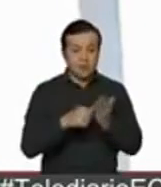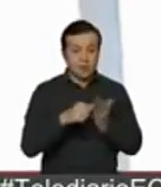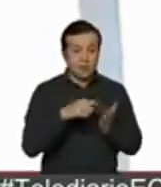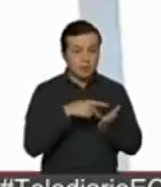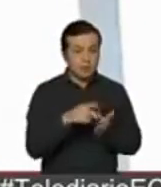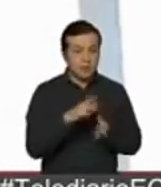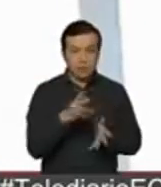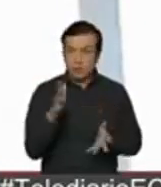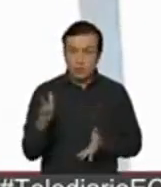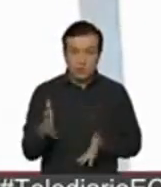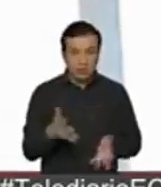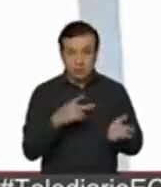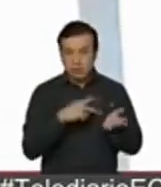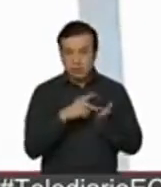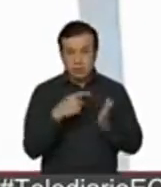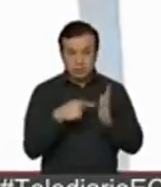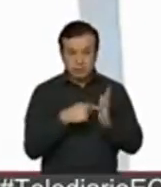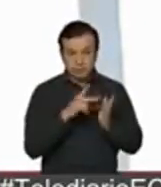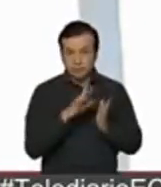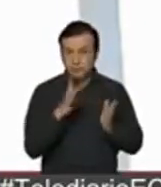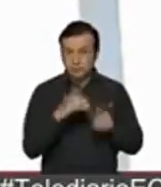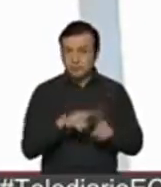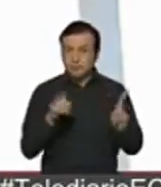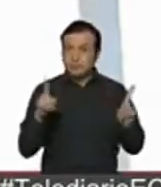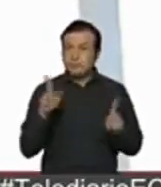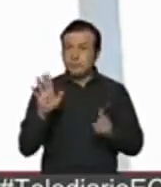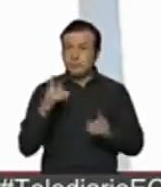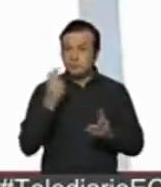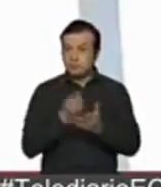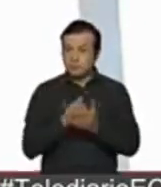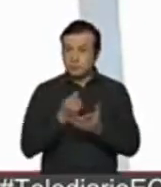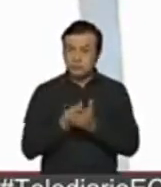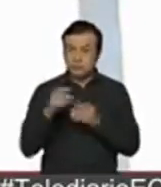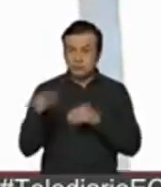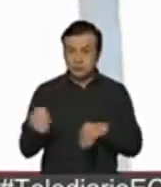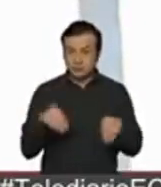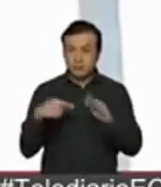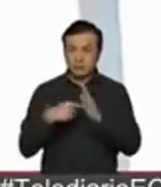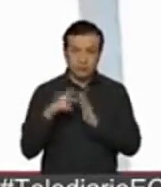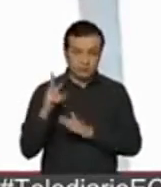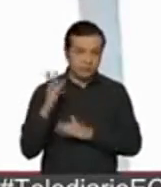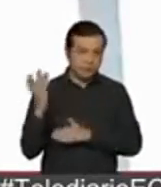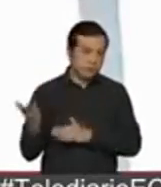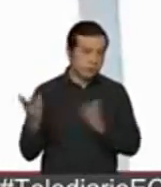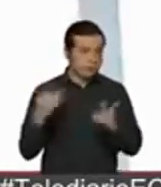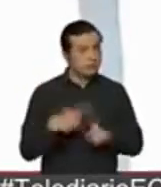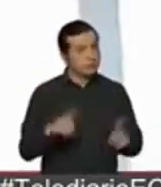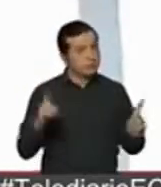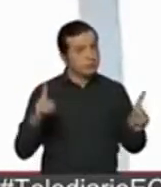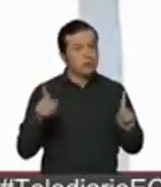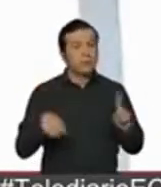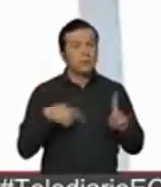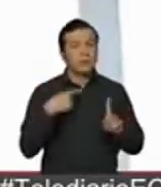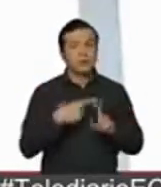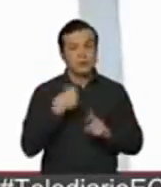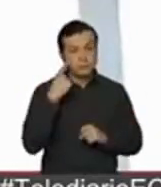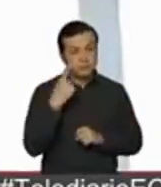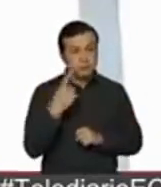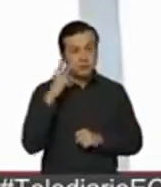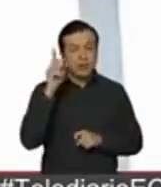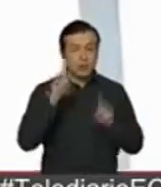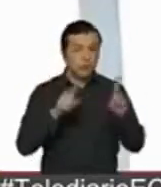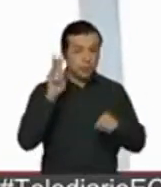pagando ningún tipo de impuesto, lo que sí hace en caso de comprar eso mismo en un supermercado. Hay también seguramente evasión a